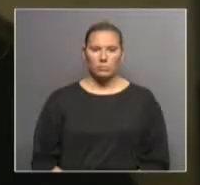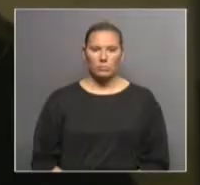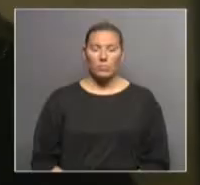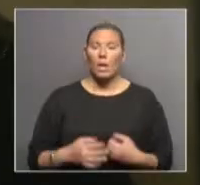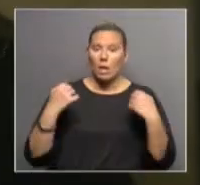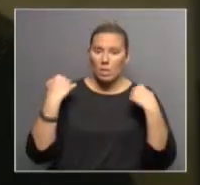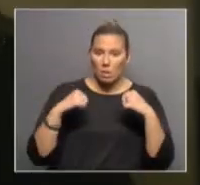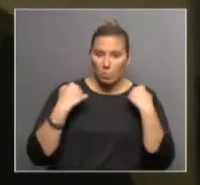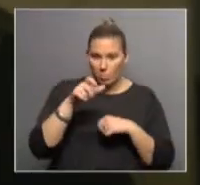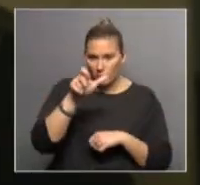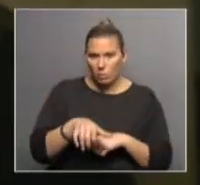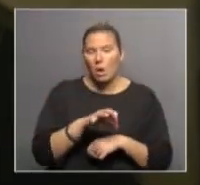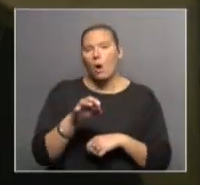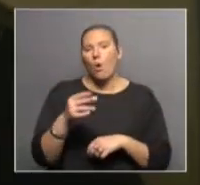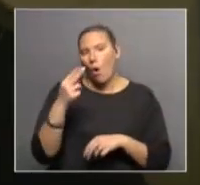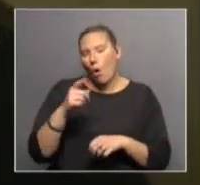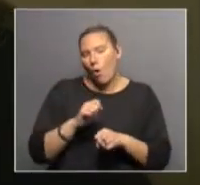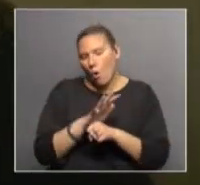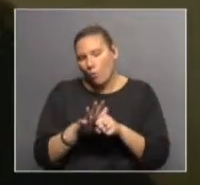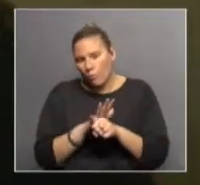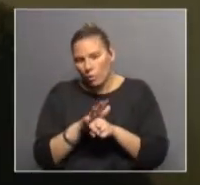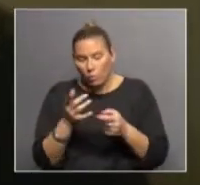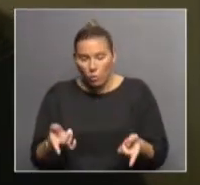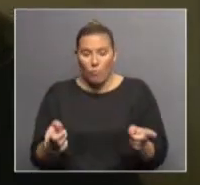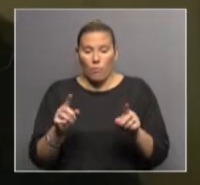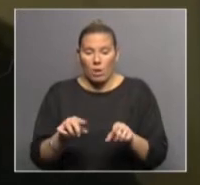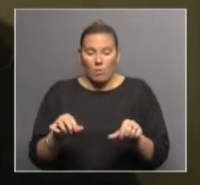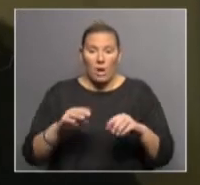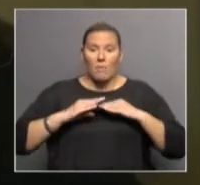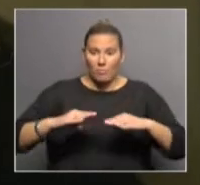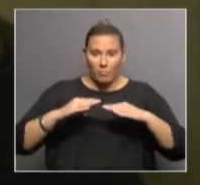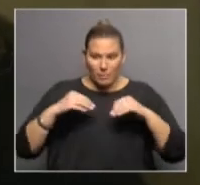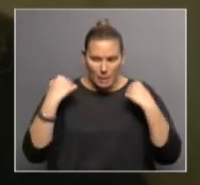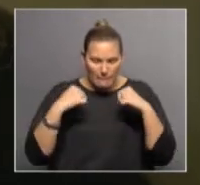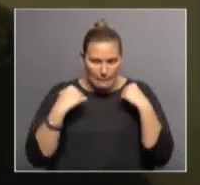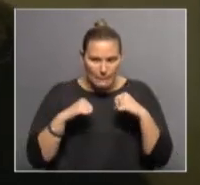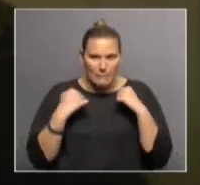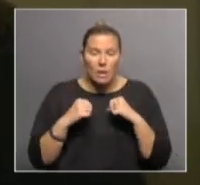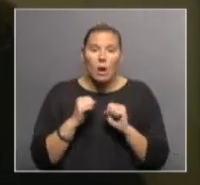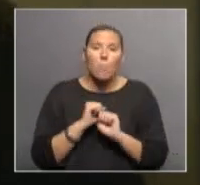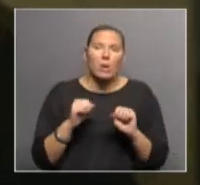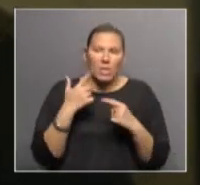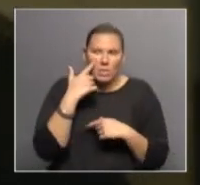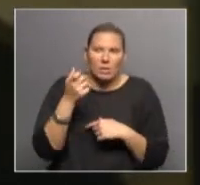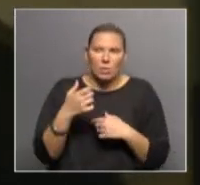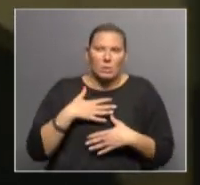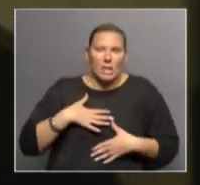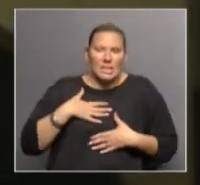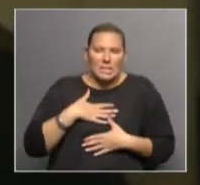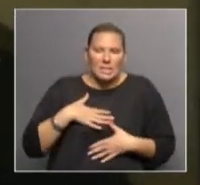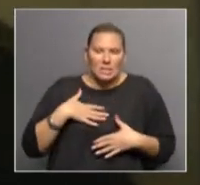El deportista o la persona que tuvo COVID al reintegrarse a la actividad física, lo que puede notar son